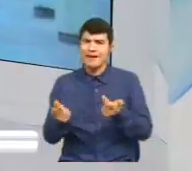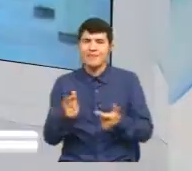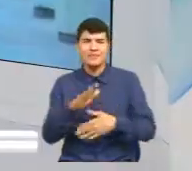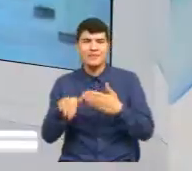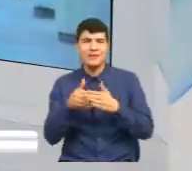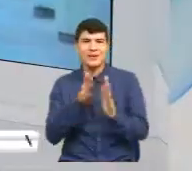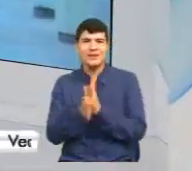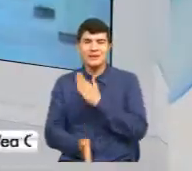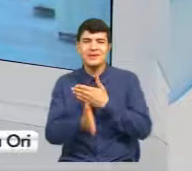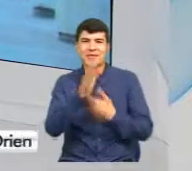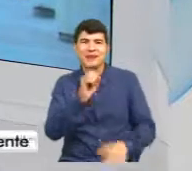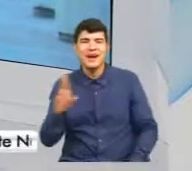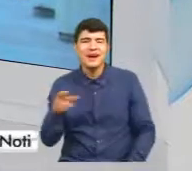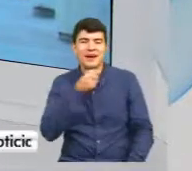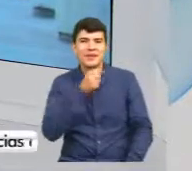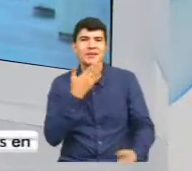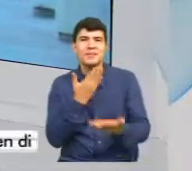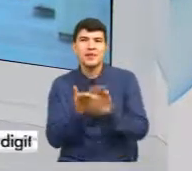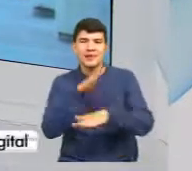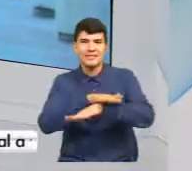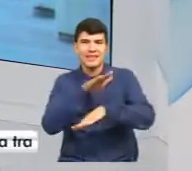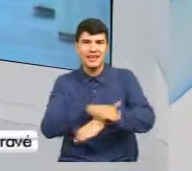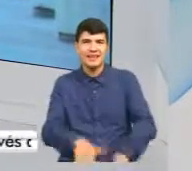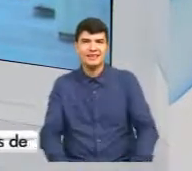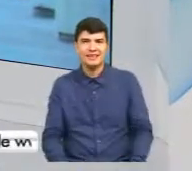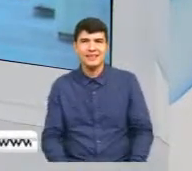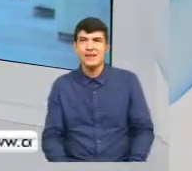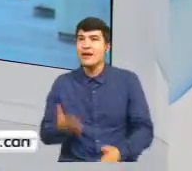aquí toda la información. Sigan ustedes con más Oriente Noticias. Muy buenas tardes. Muy buenas tardes, Raúl. Muchas